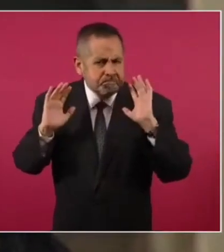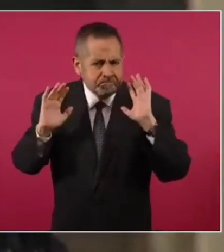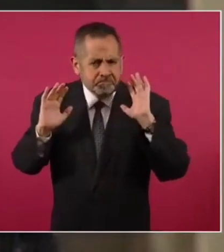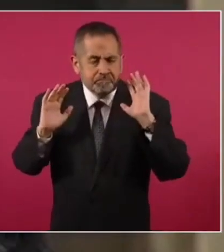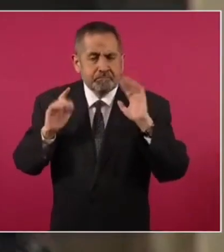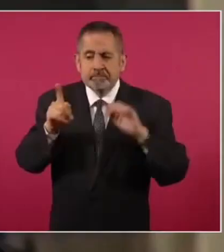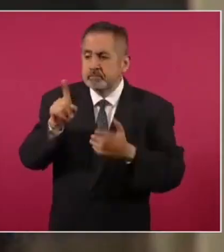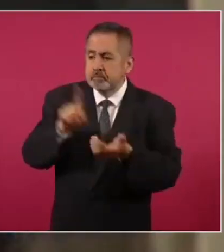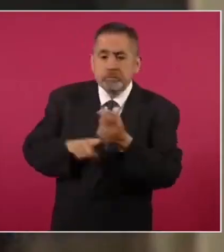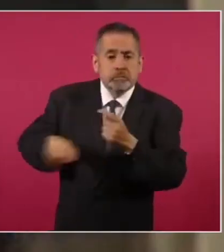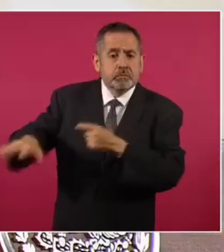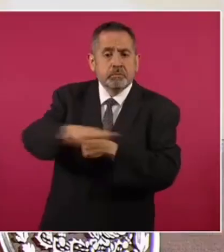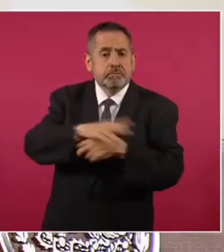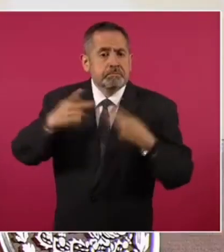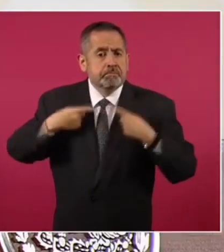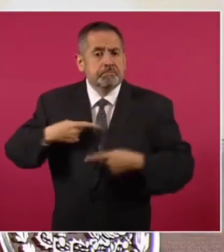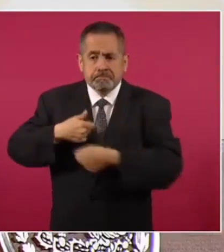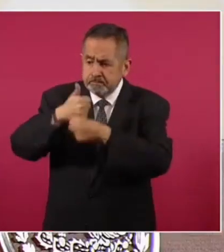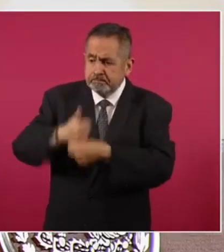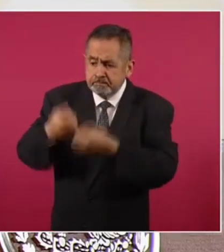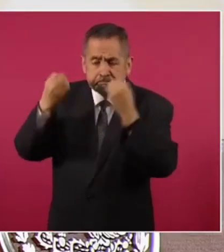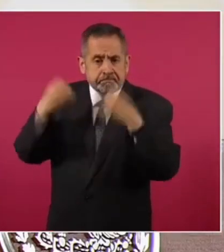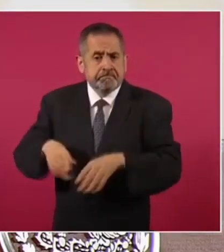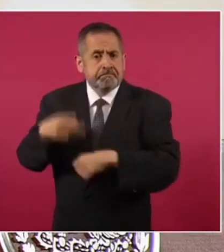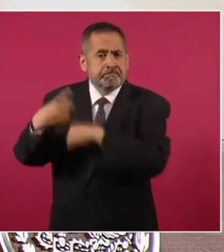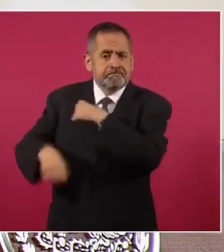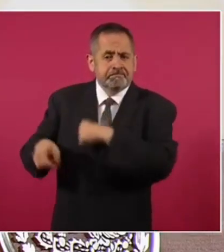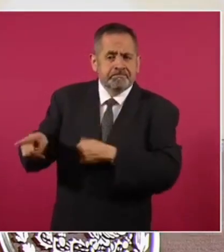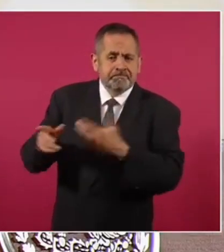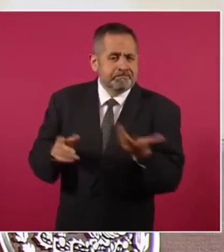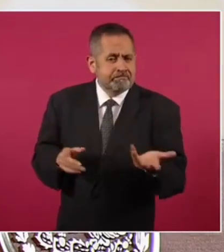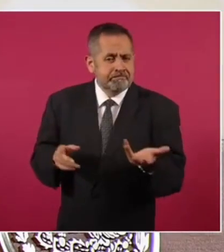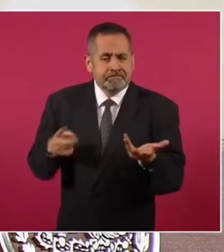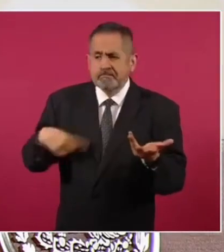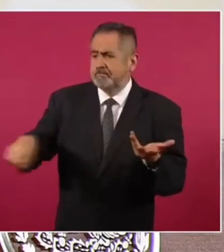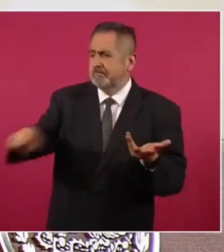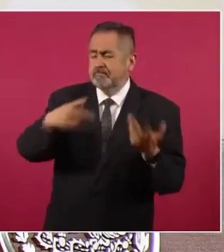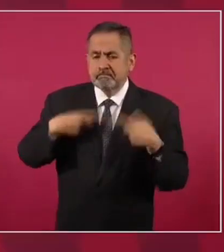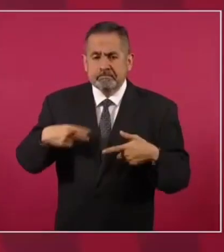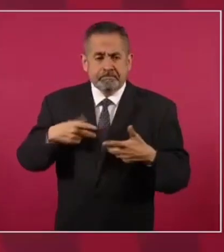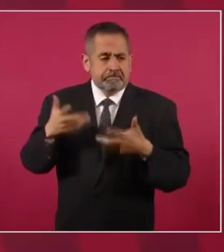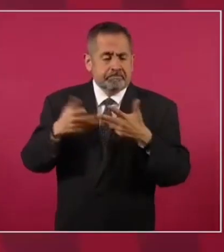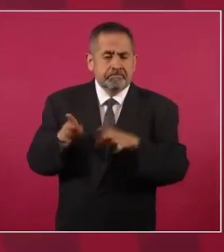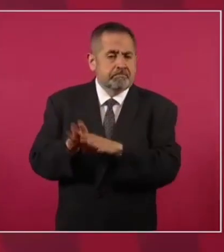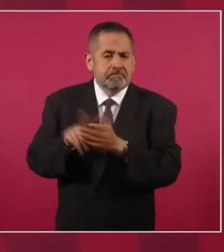y el daño a la población, el daño a la gente.